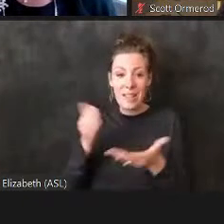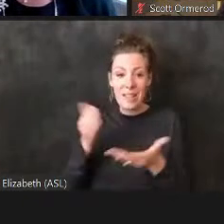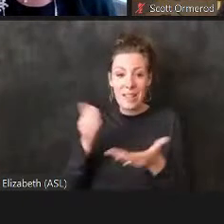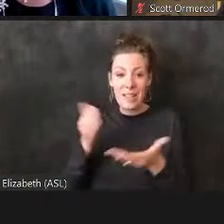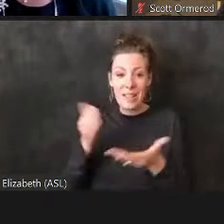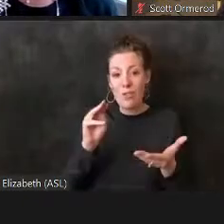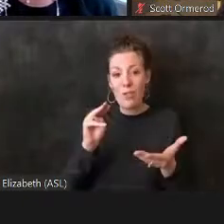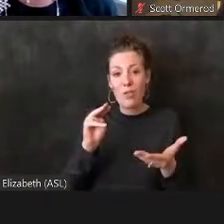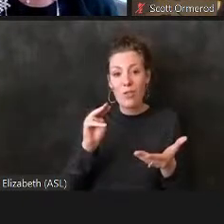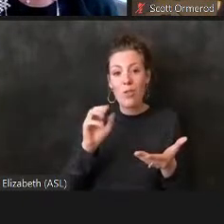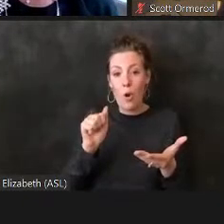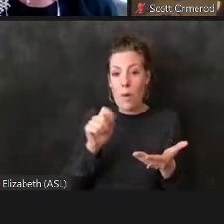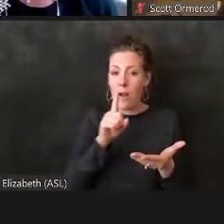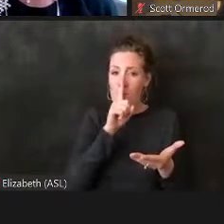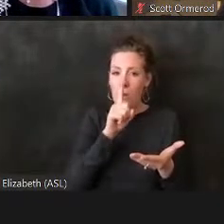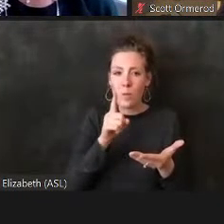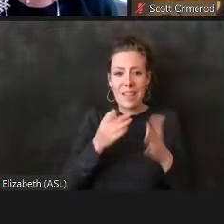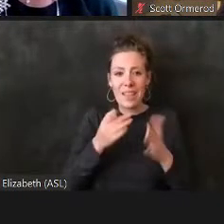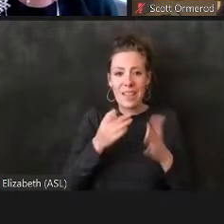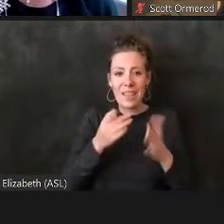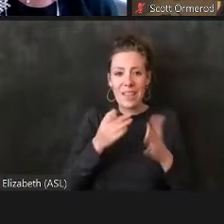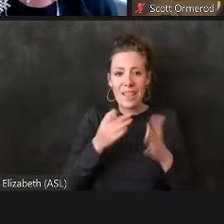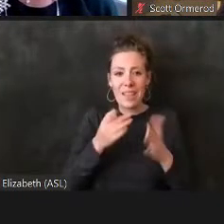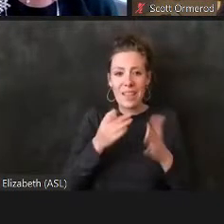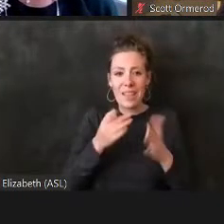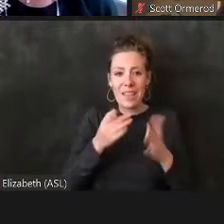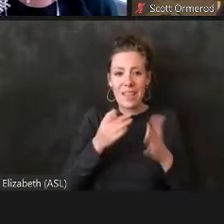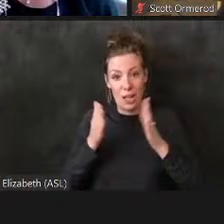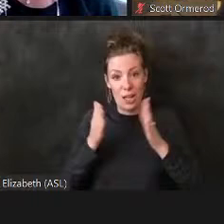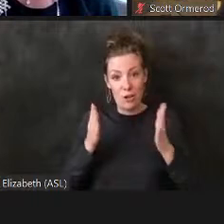Y aquí en Sonoma estamos en un